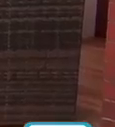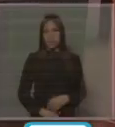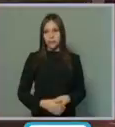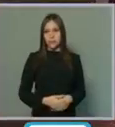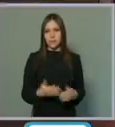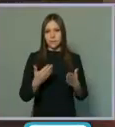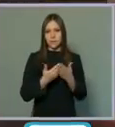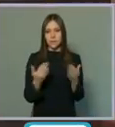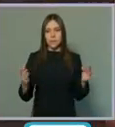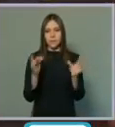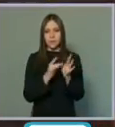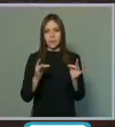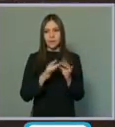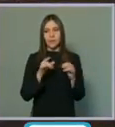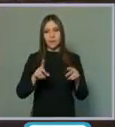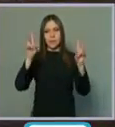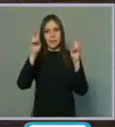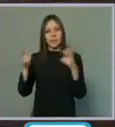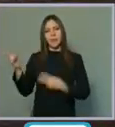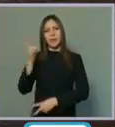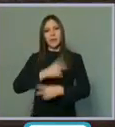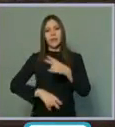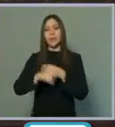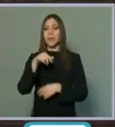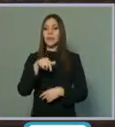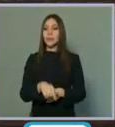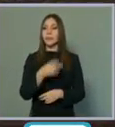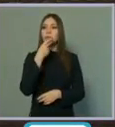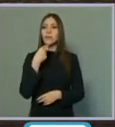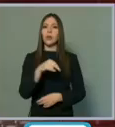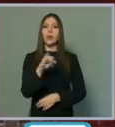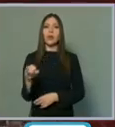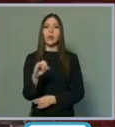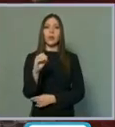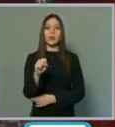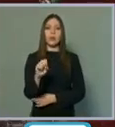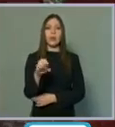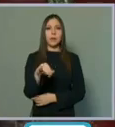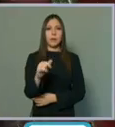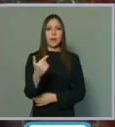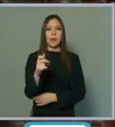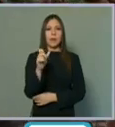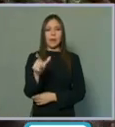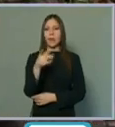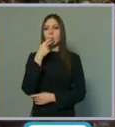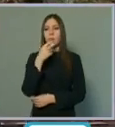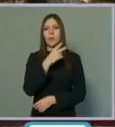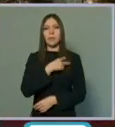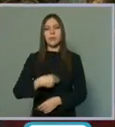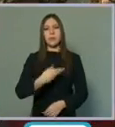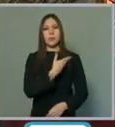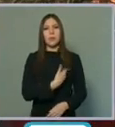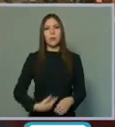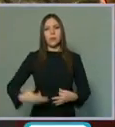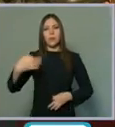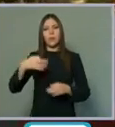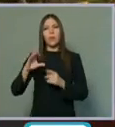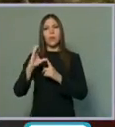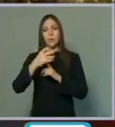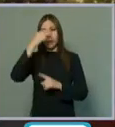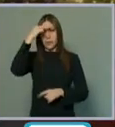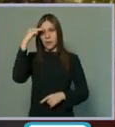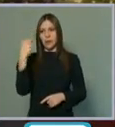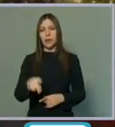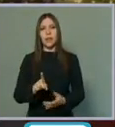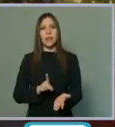Bueno, y para platicar acerca de este tema se encuentra con nosotros aquí en el estudio José Miguel Buendía, quien es vicepresidente jurídico de la Comisión